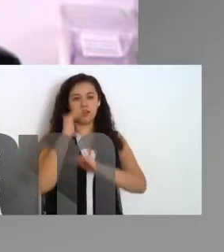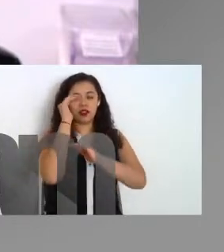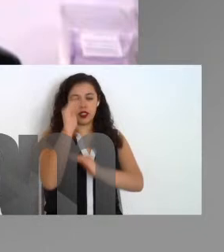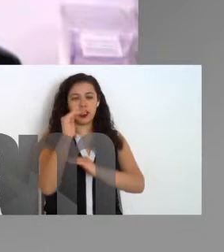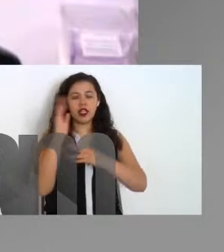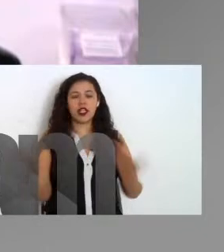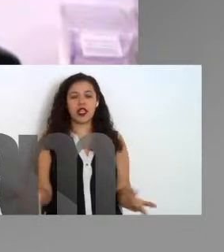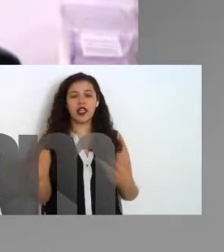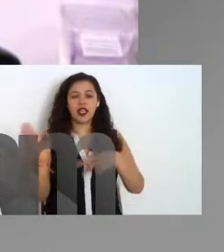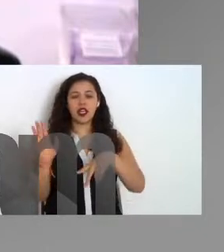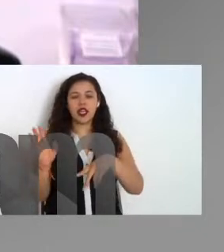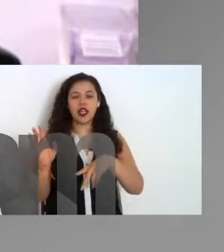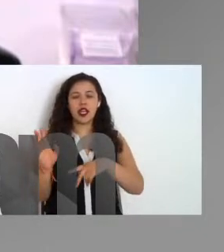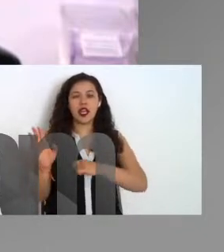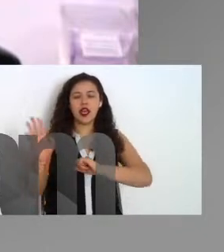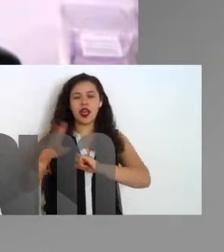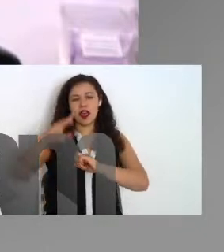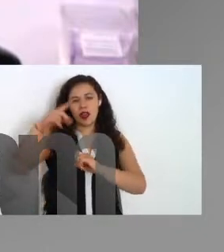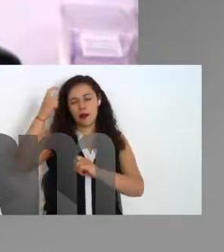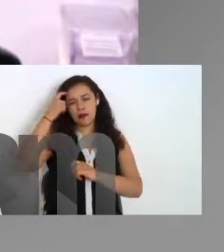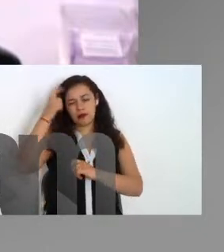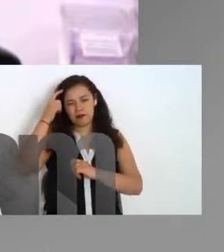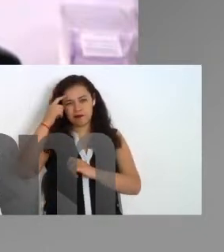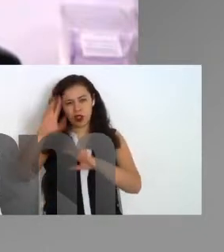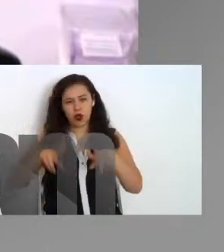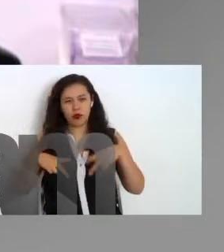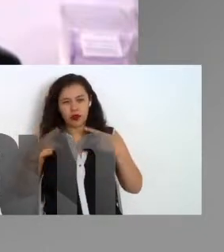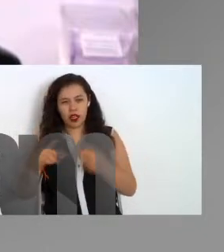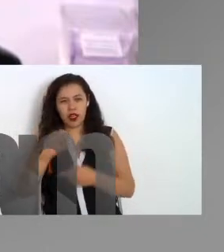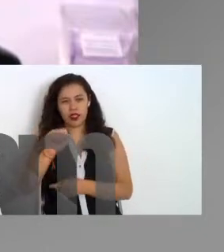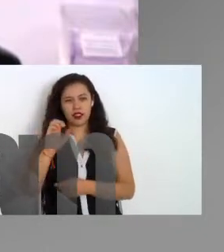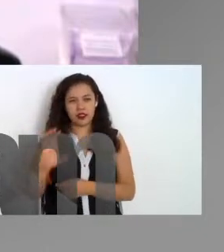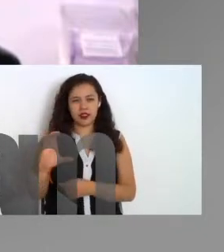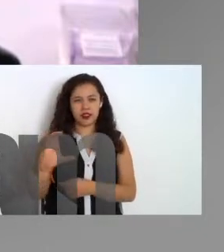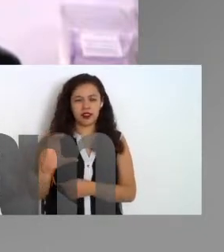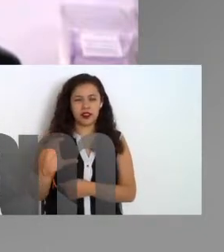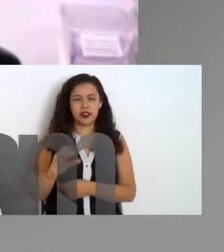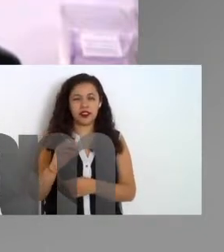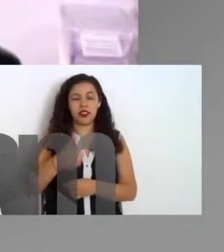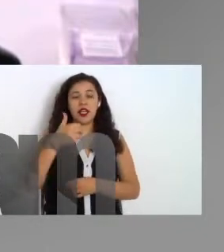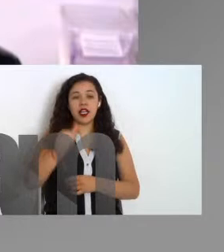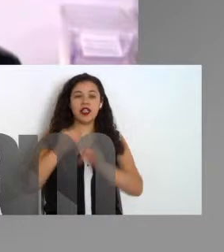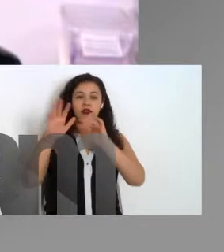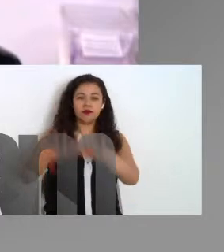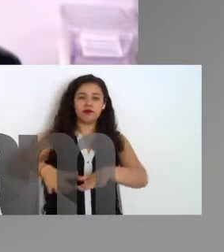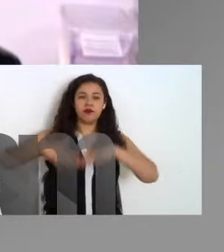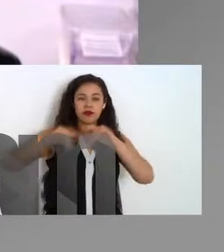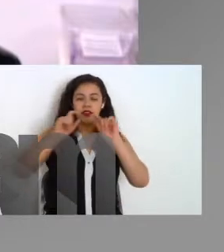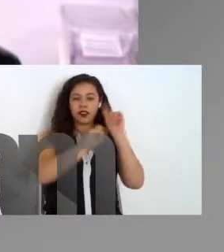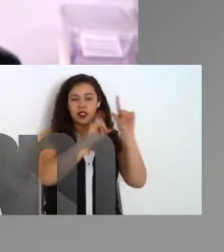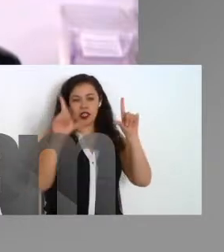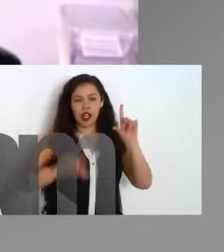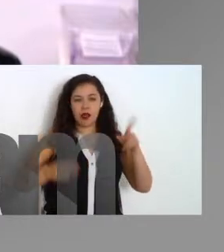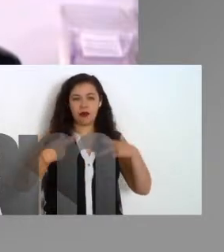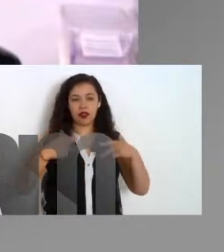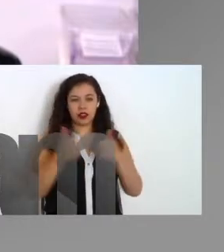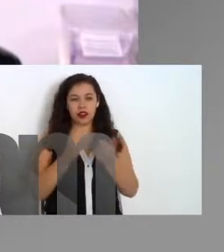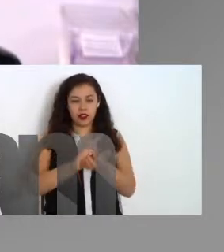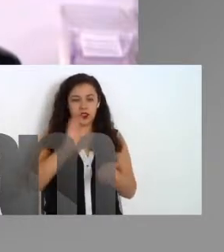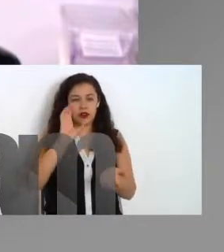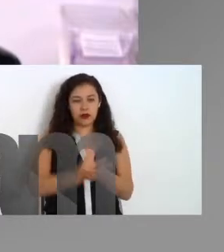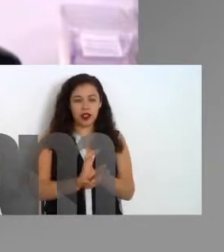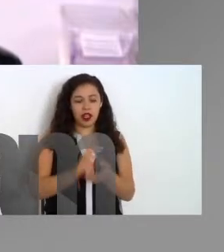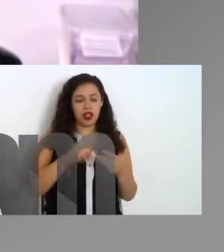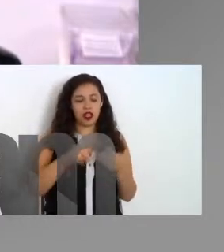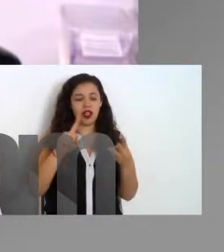Mentales, AC. Durante ese periodo se organizaron 6 asambleas nacionales de organizaciones de personas con discapacidad, 4